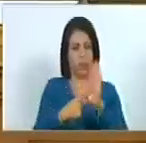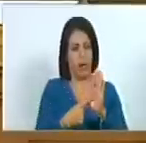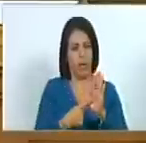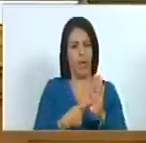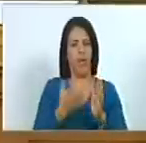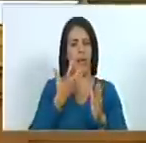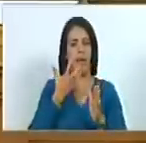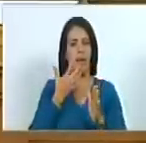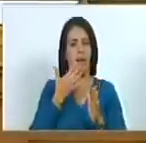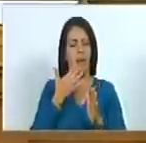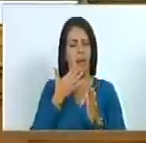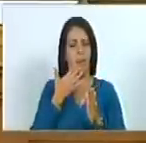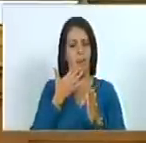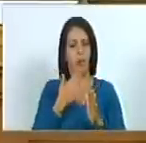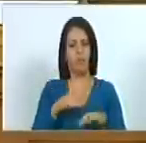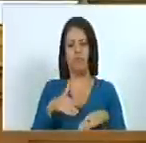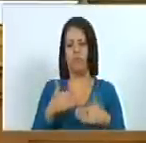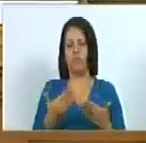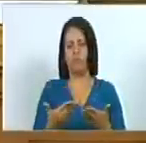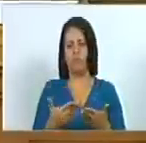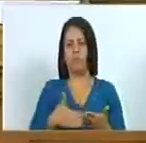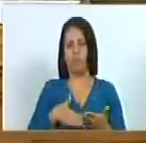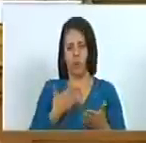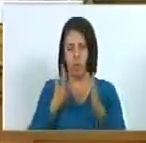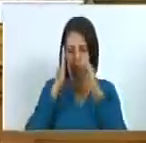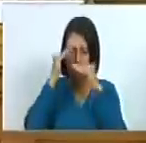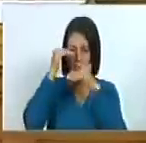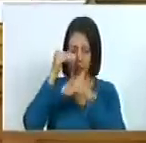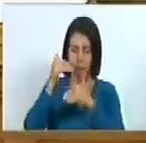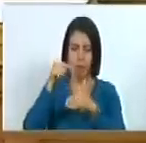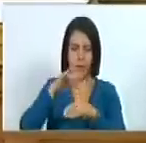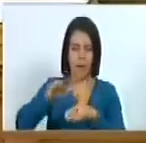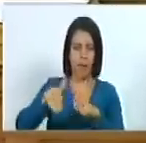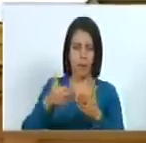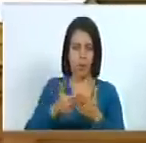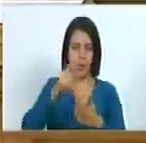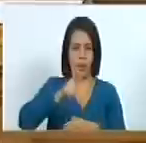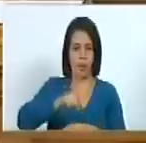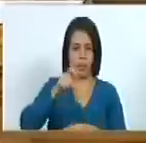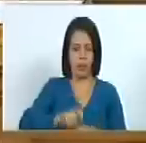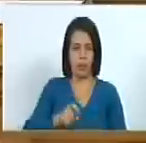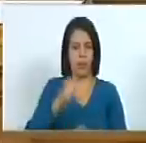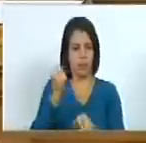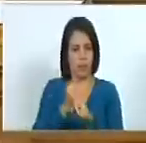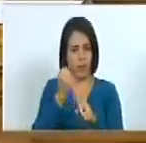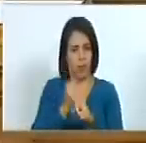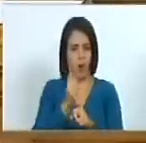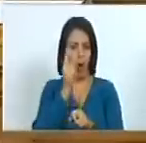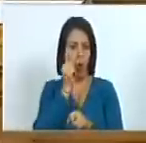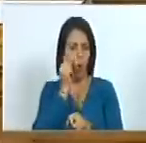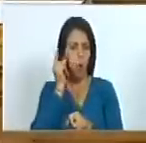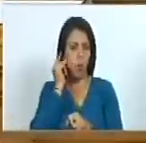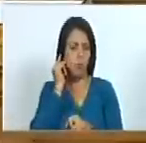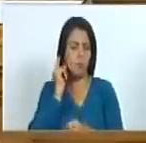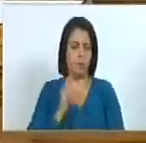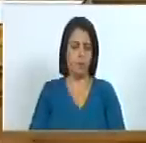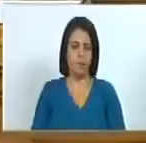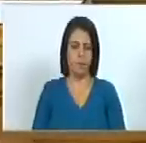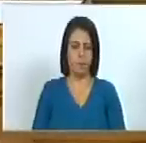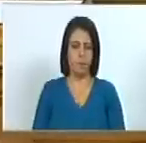fehaciente de eso, podamos atender las necesidades de las trabajadoras y los